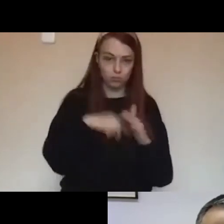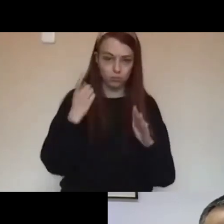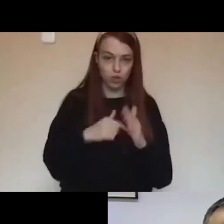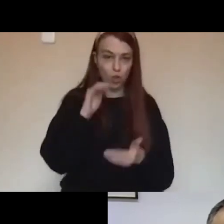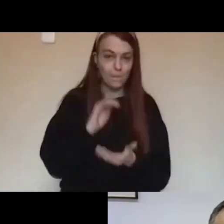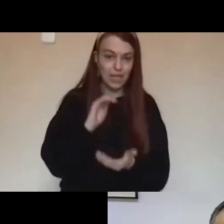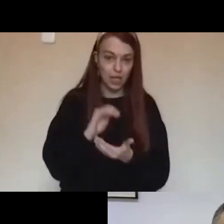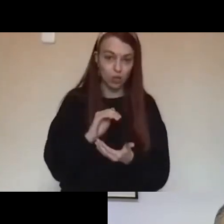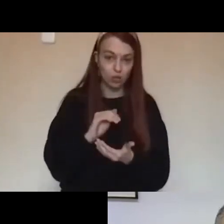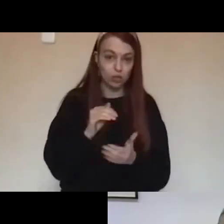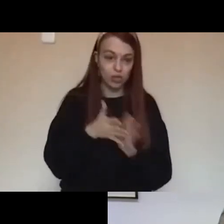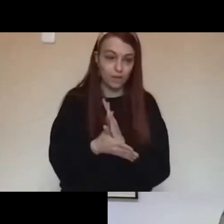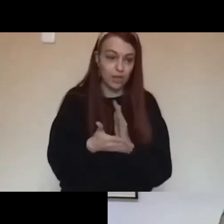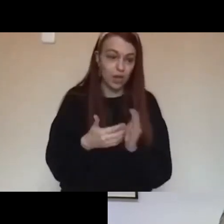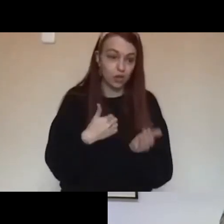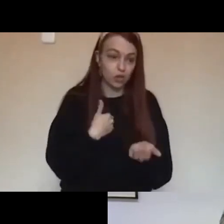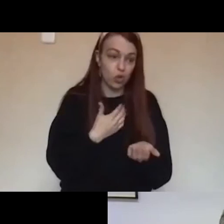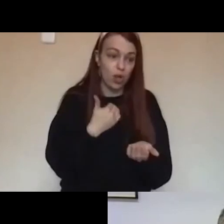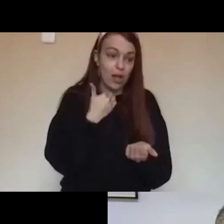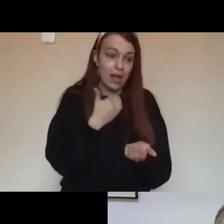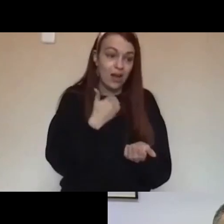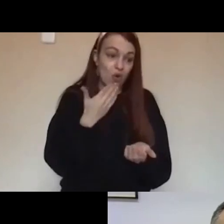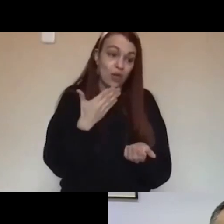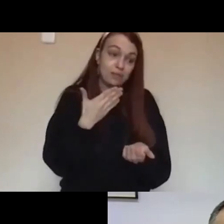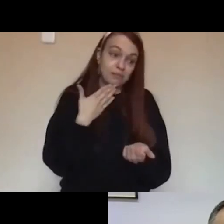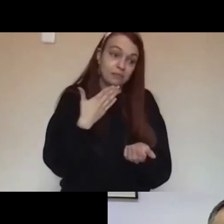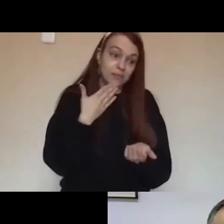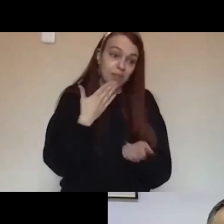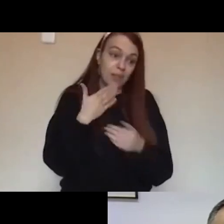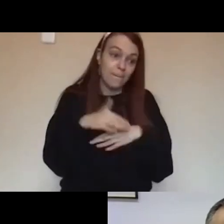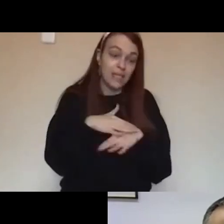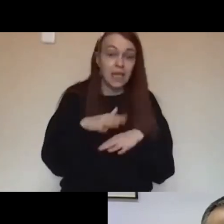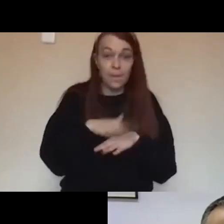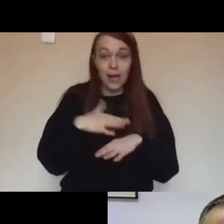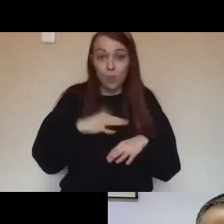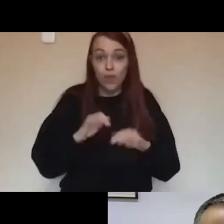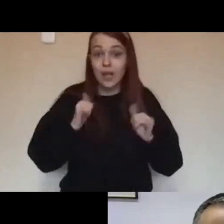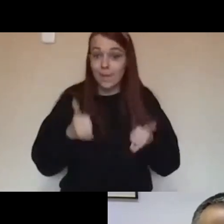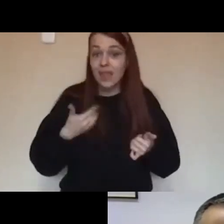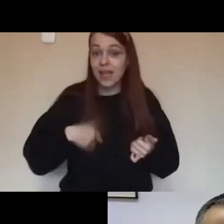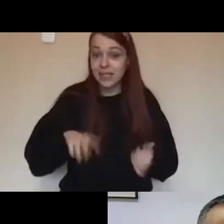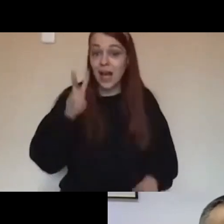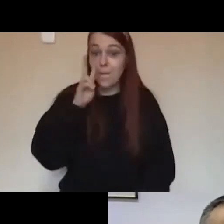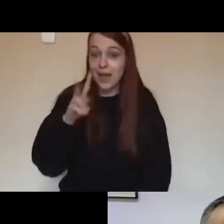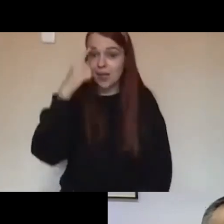de haber, digamos, de una cierta edad en la que has podido,